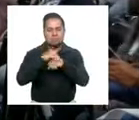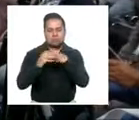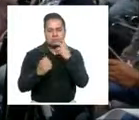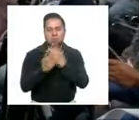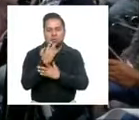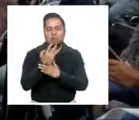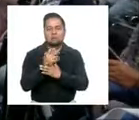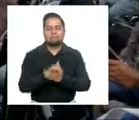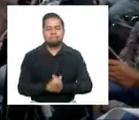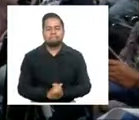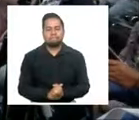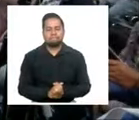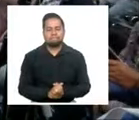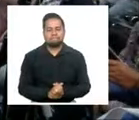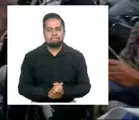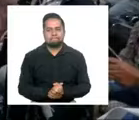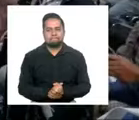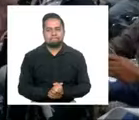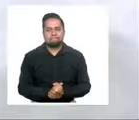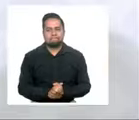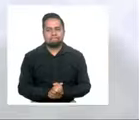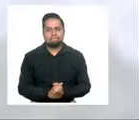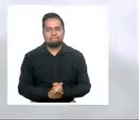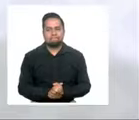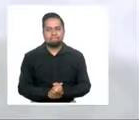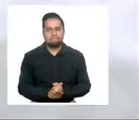más importante de México? Gracias.